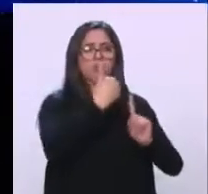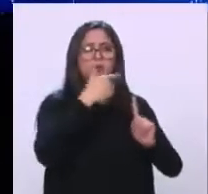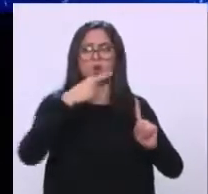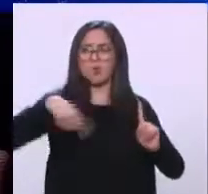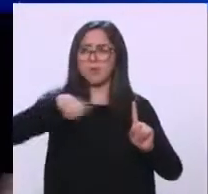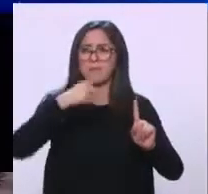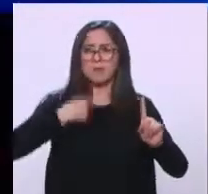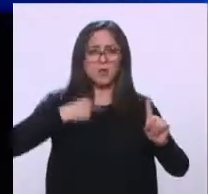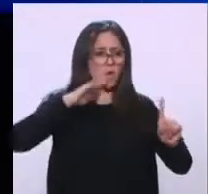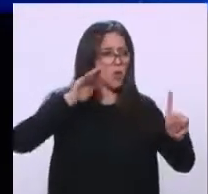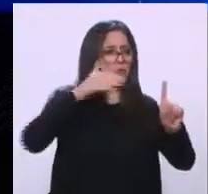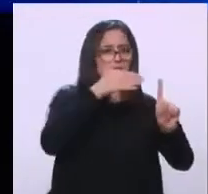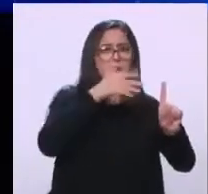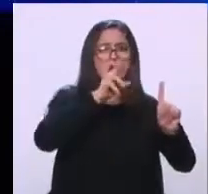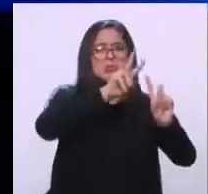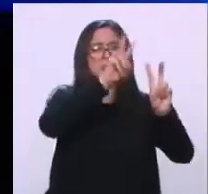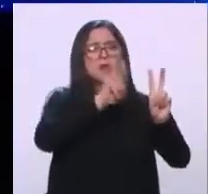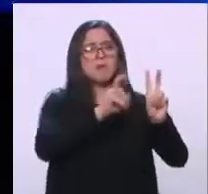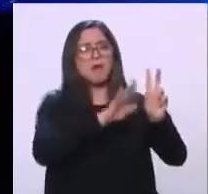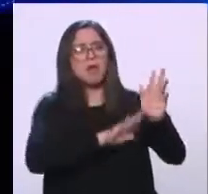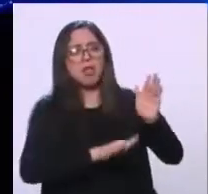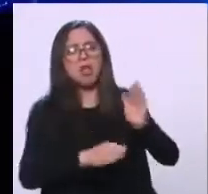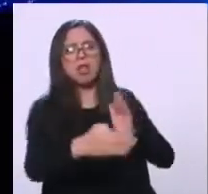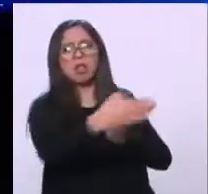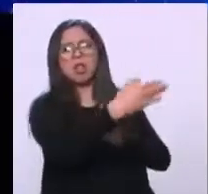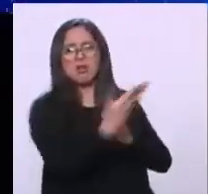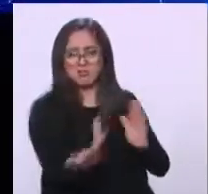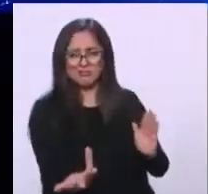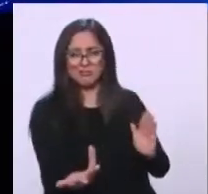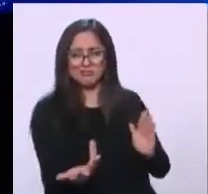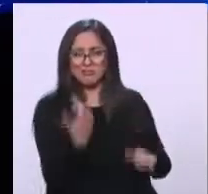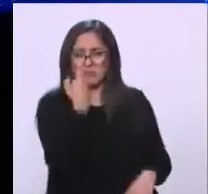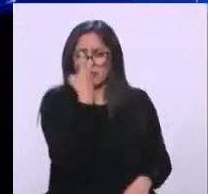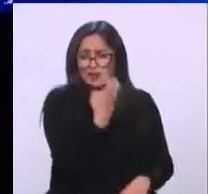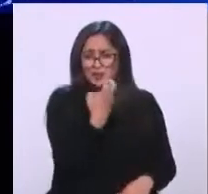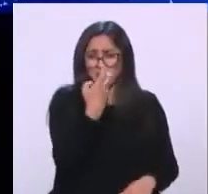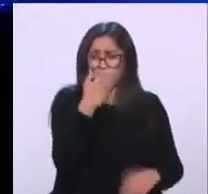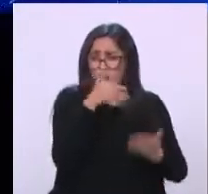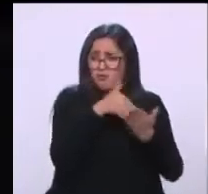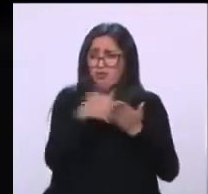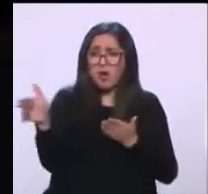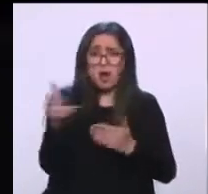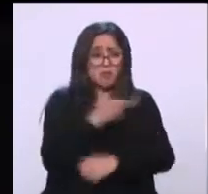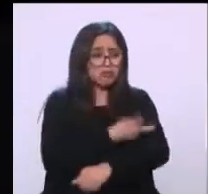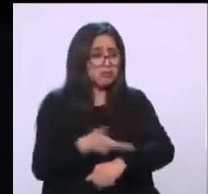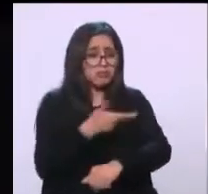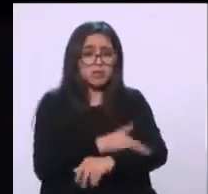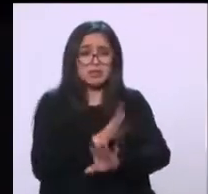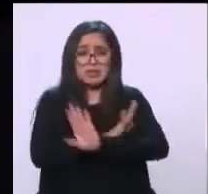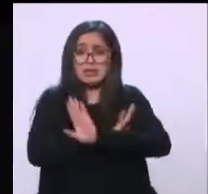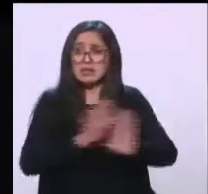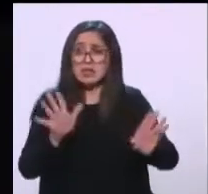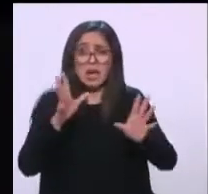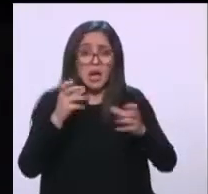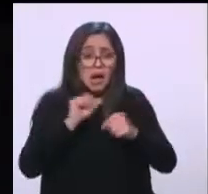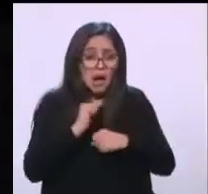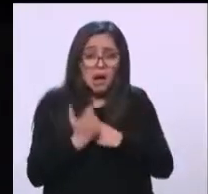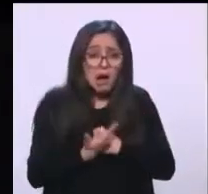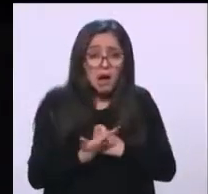claro, todo el tema, digamos, ¿no? Entonces yo creo que no, eso ni siquiera resolvería. No resolvería para nada. ¿Complicaría